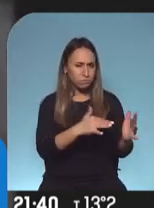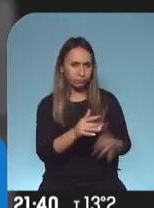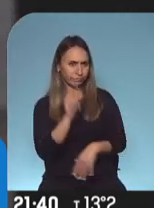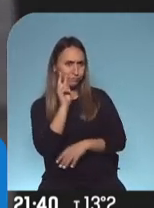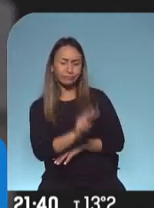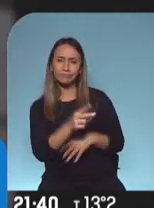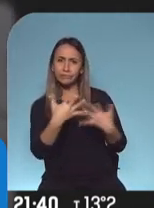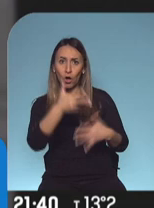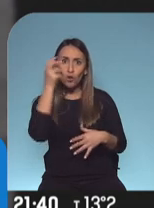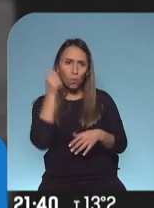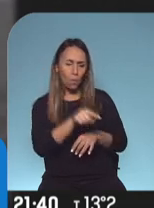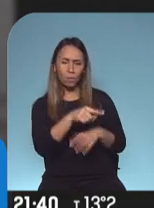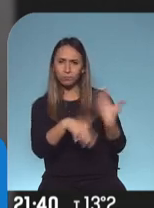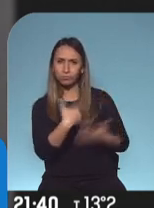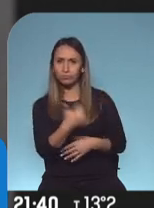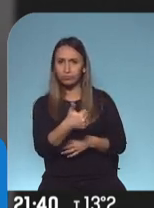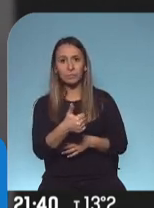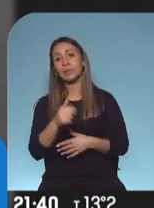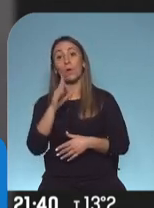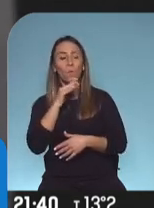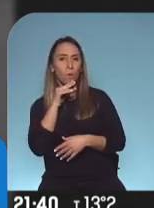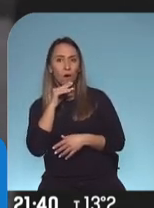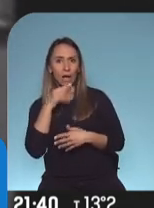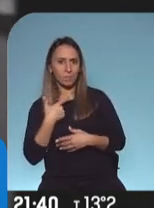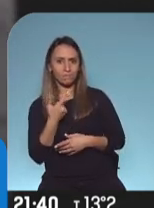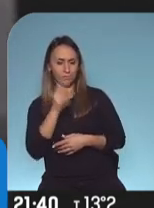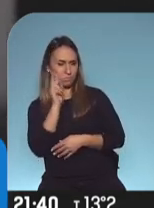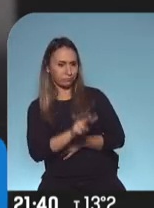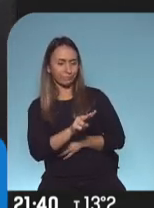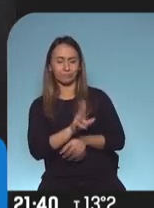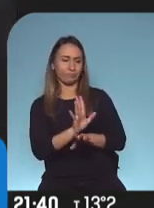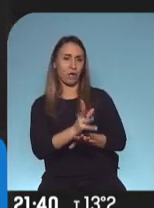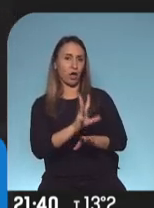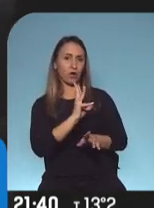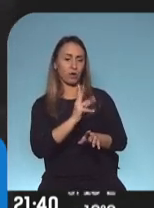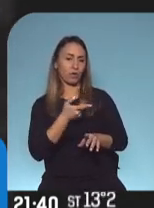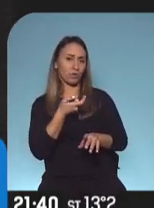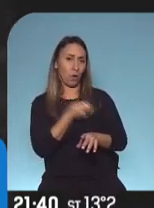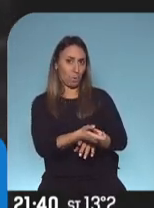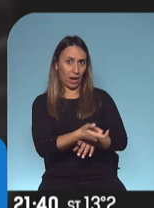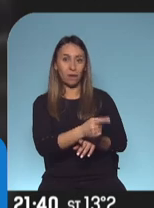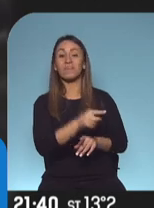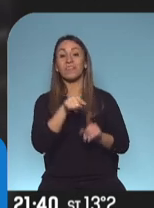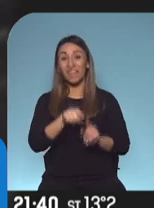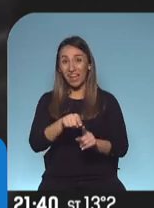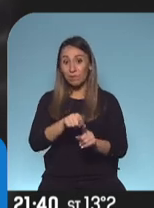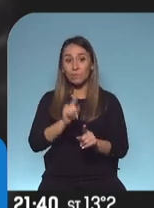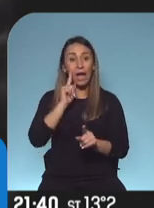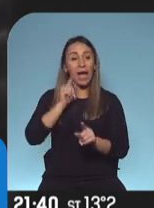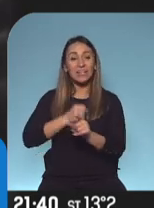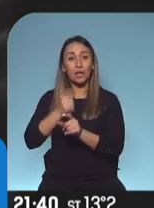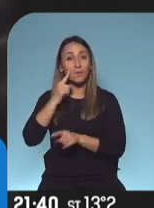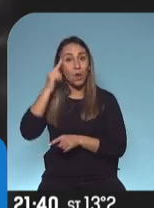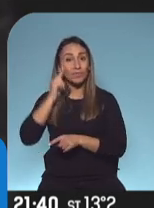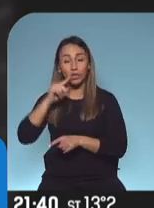Cómprenlo, dicen en Boca, porque fue el mejor del torneo. A partir de allí hasta 1972 fue un